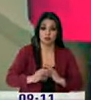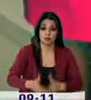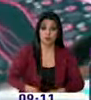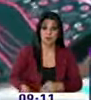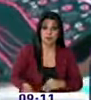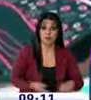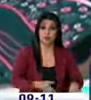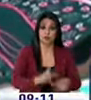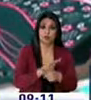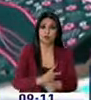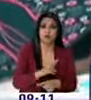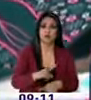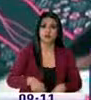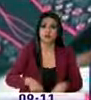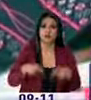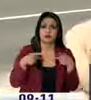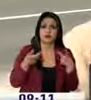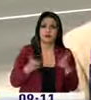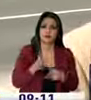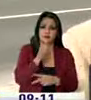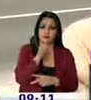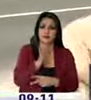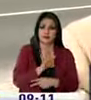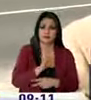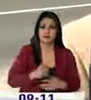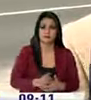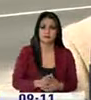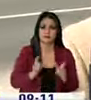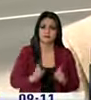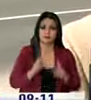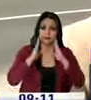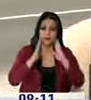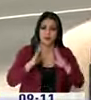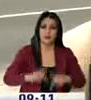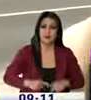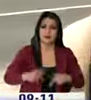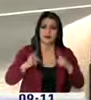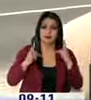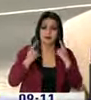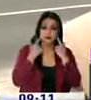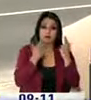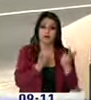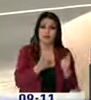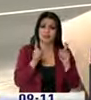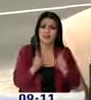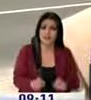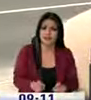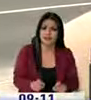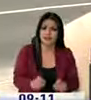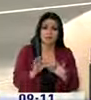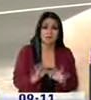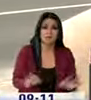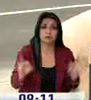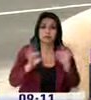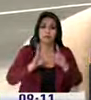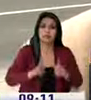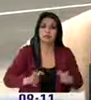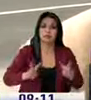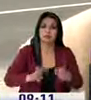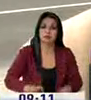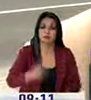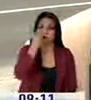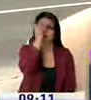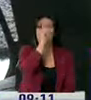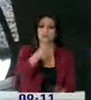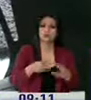curso, precautelando su vida e intimidad. Atendida y garantizada la vida, la Fiscalía toma nota, investigará y